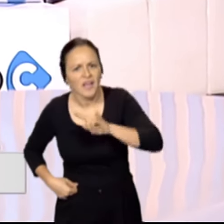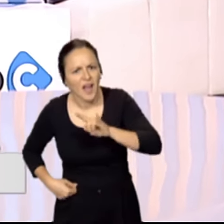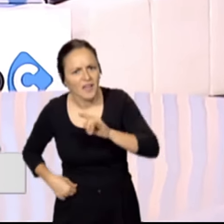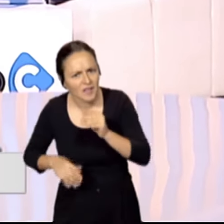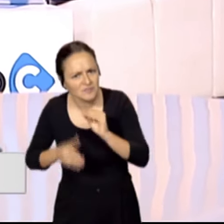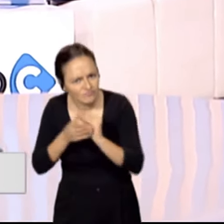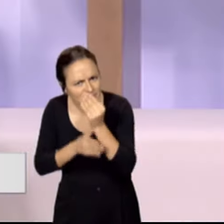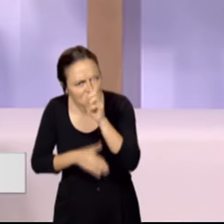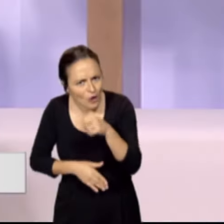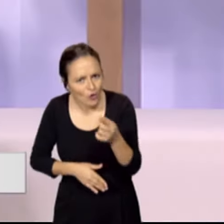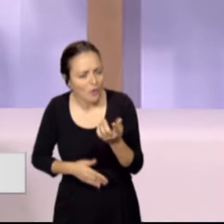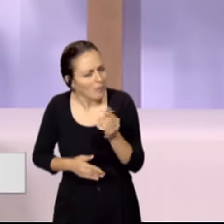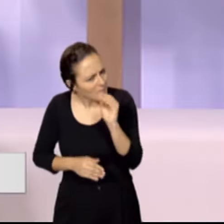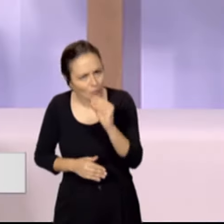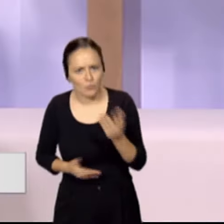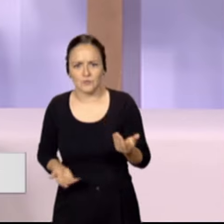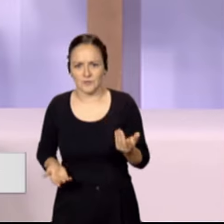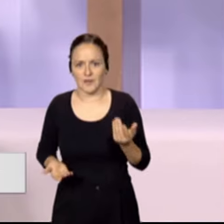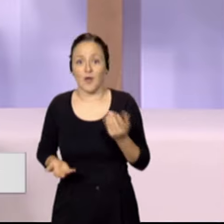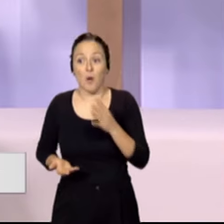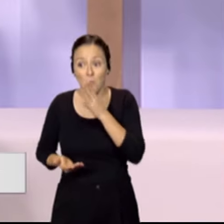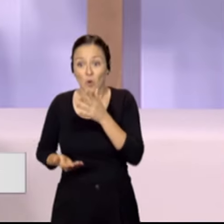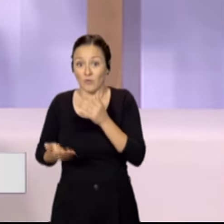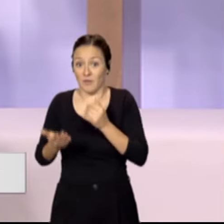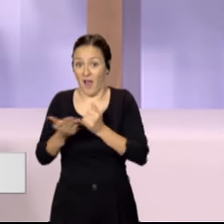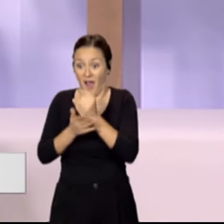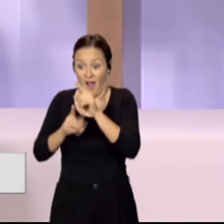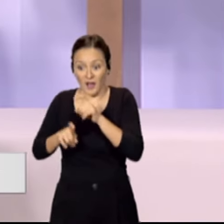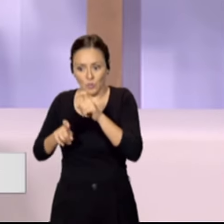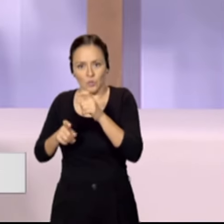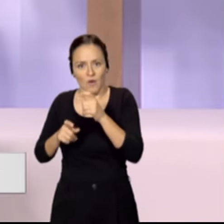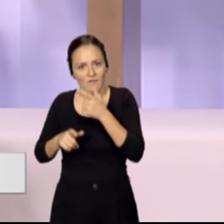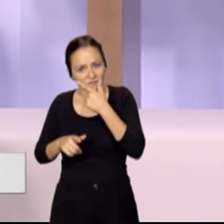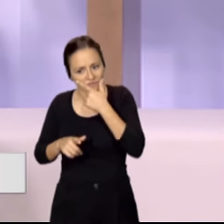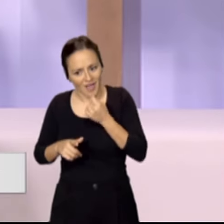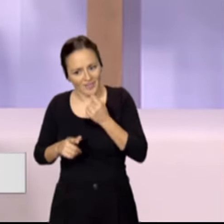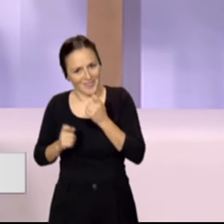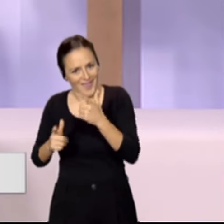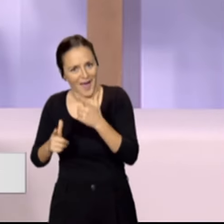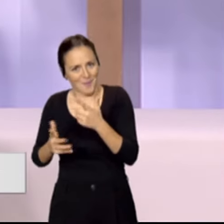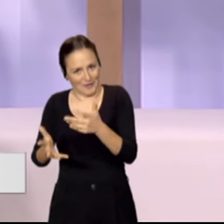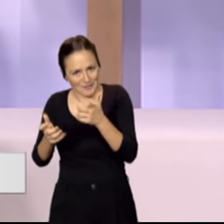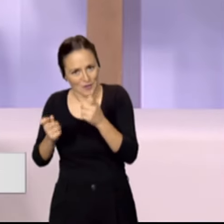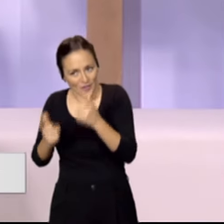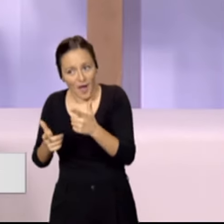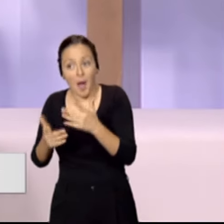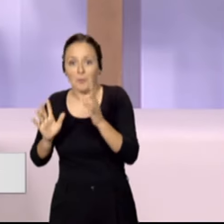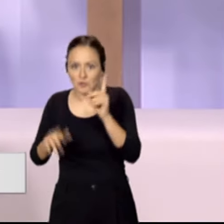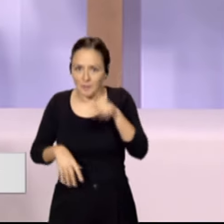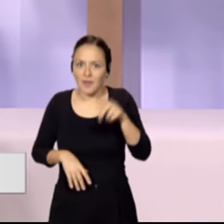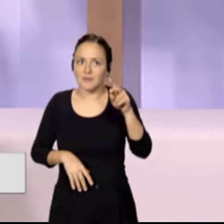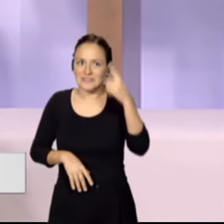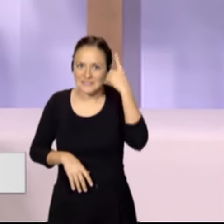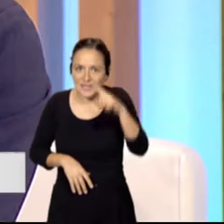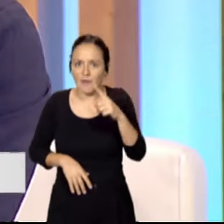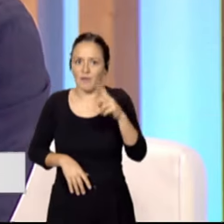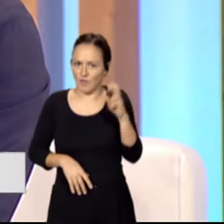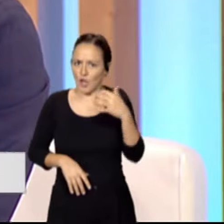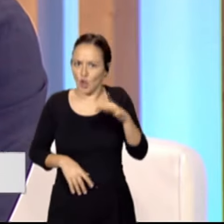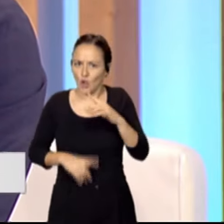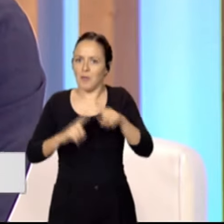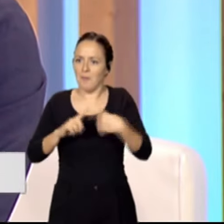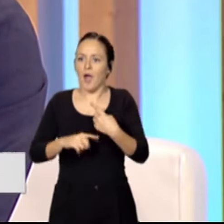la vez de que favorece nuestro agricultura pues se garantiza que la trazabilidad es la correcta y está comiendo un producto sano efectivamente yendo a